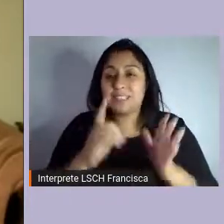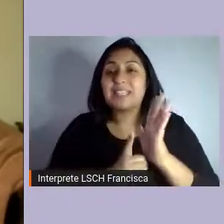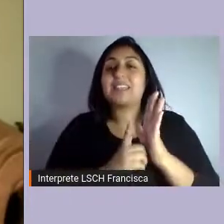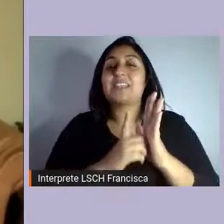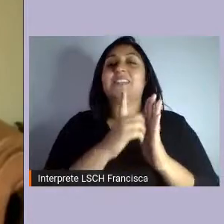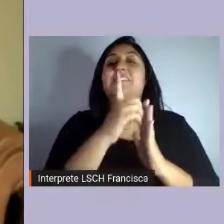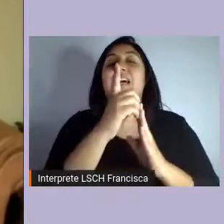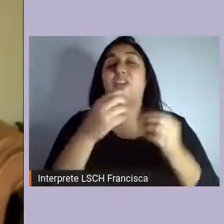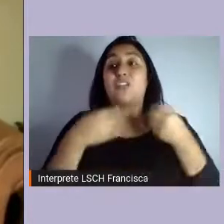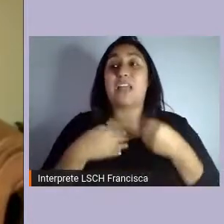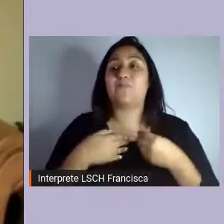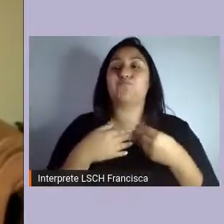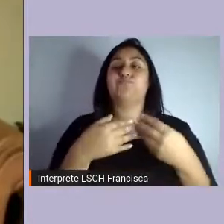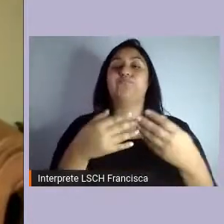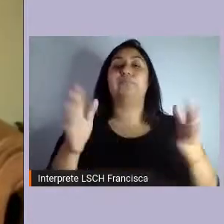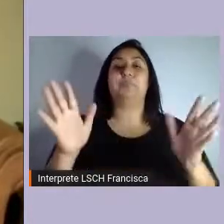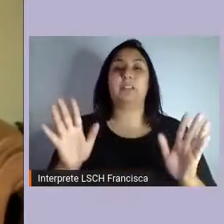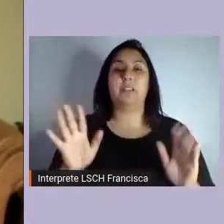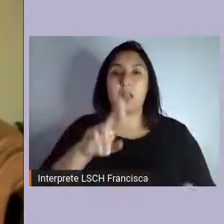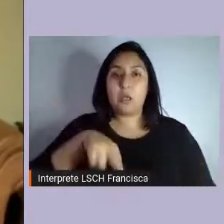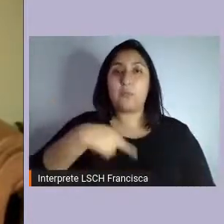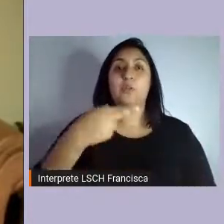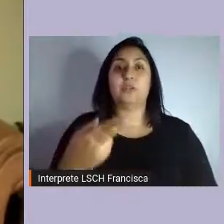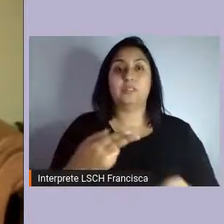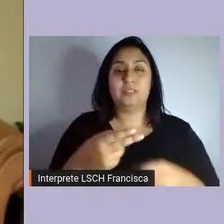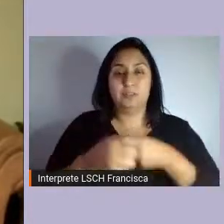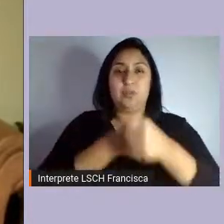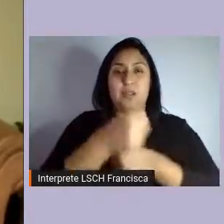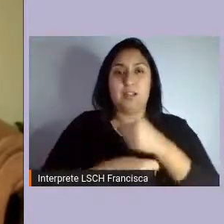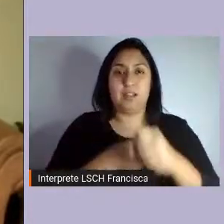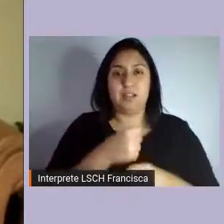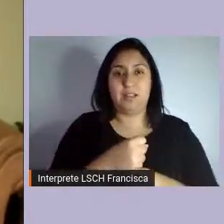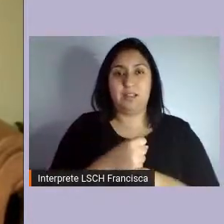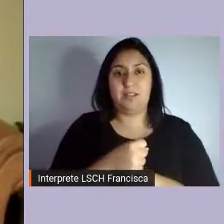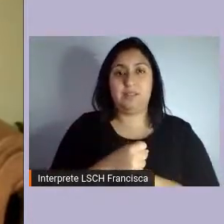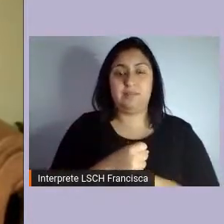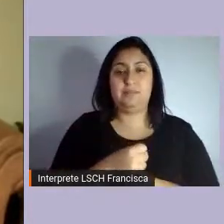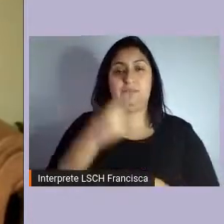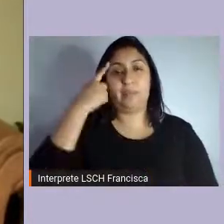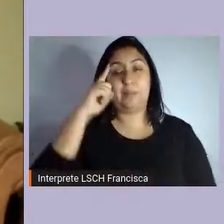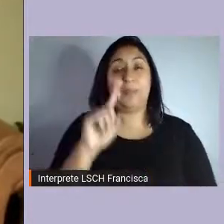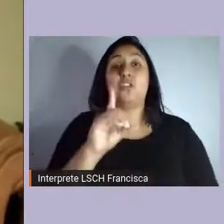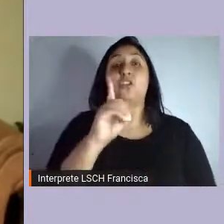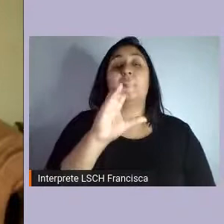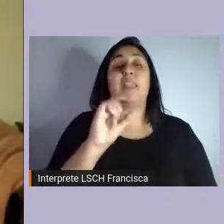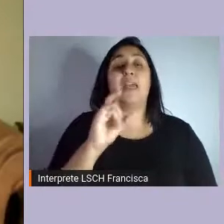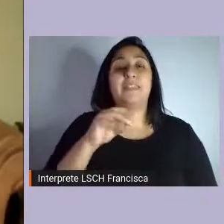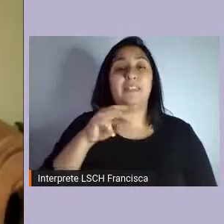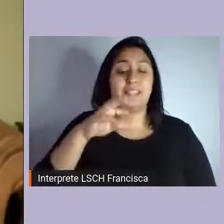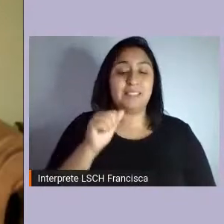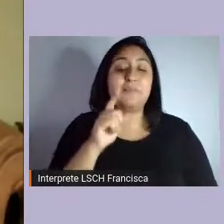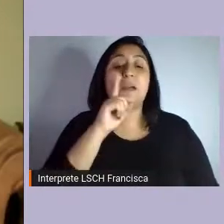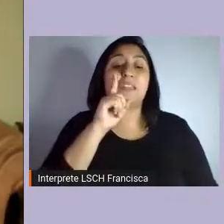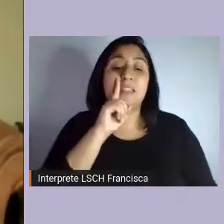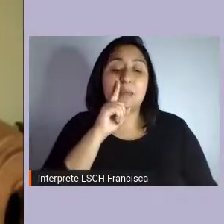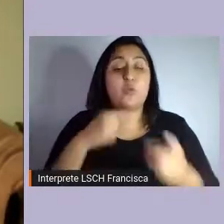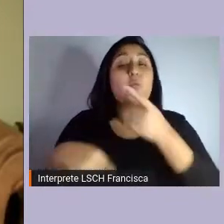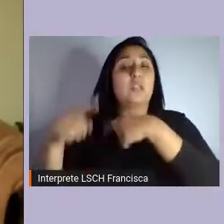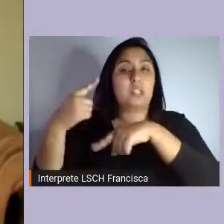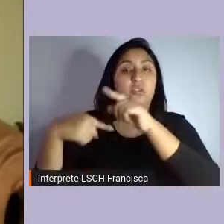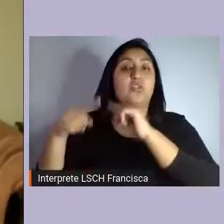liberar en los próximos años, en los siguientes años después de la décima. Pero en la décima tenemos una historia increíble de